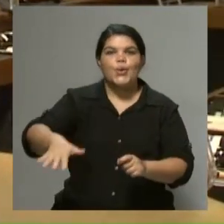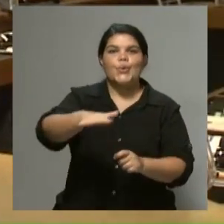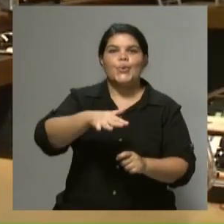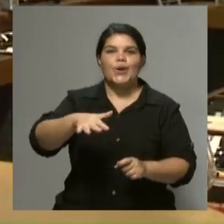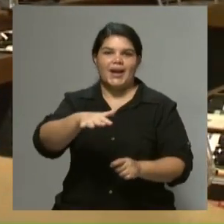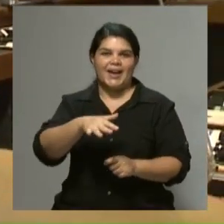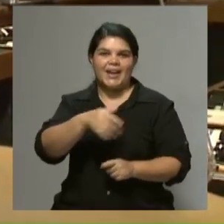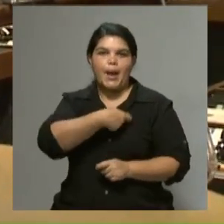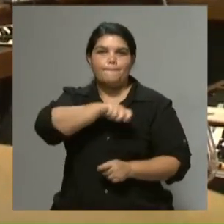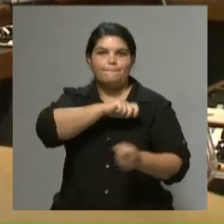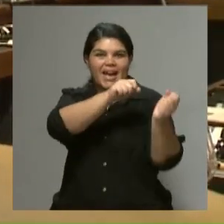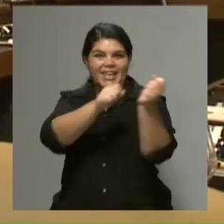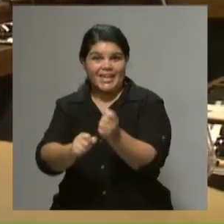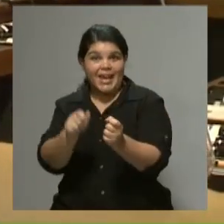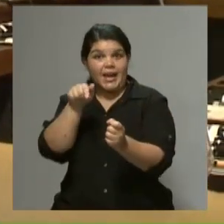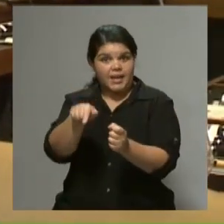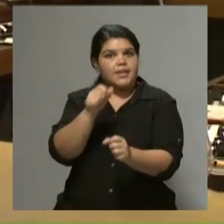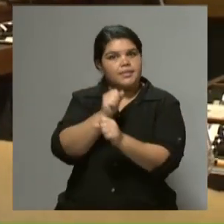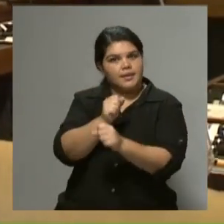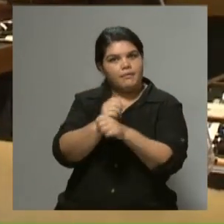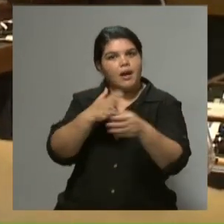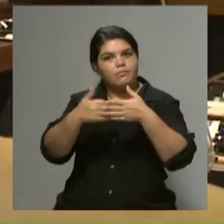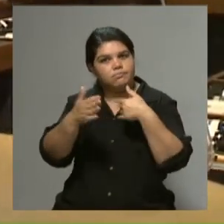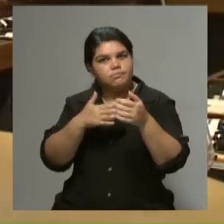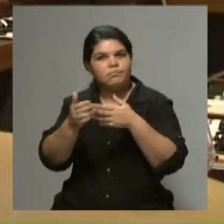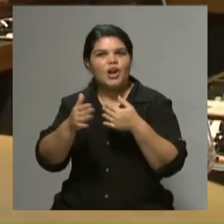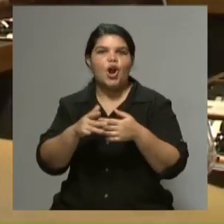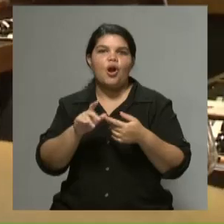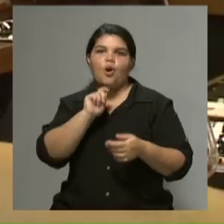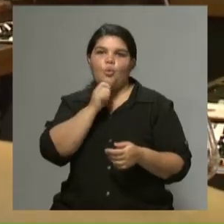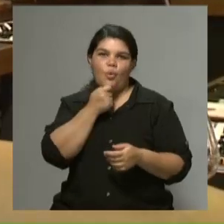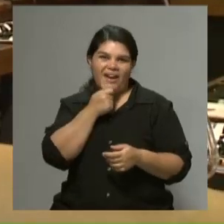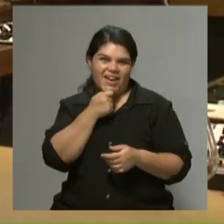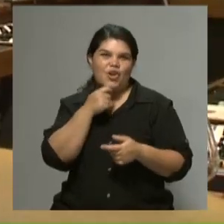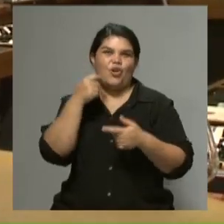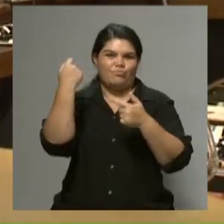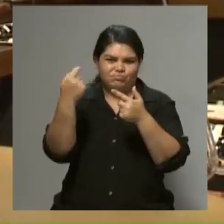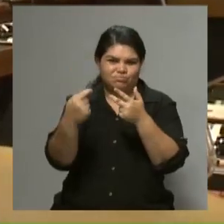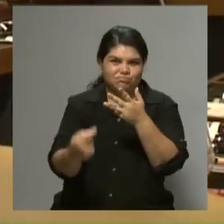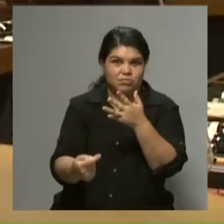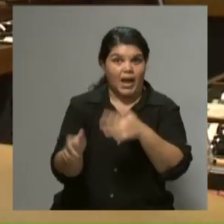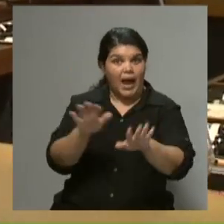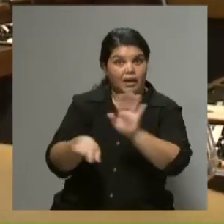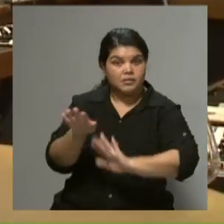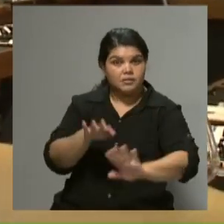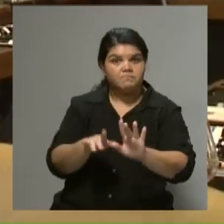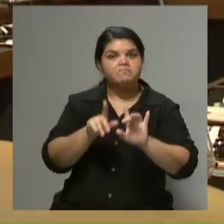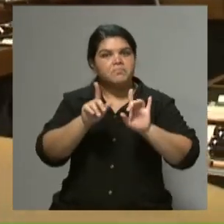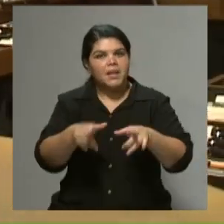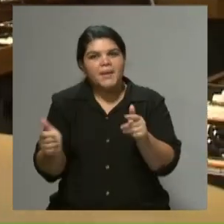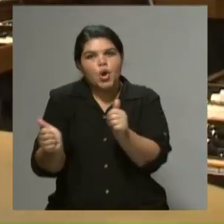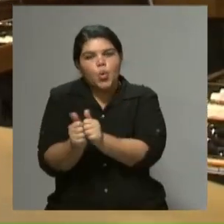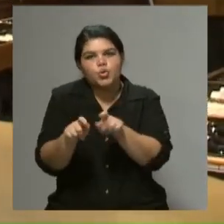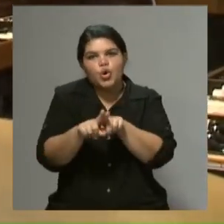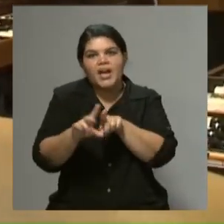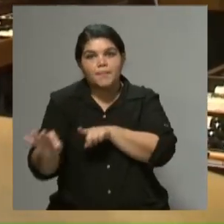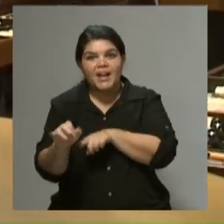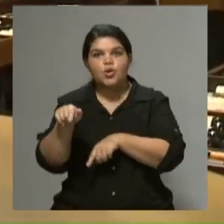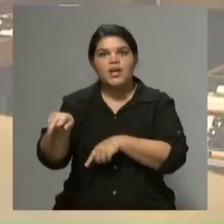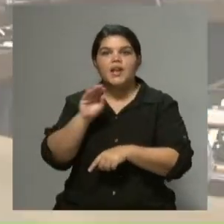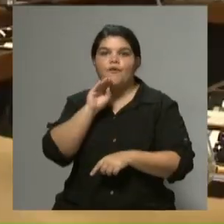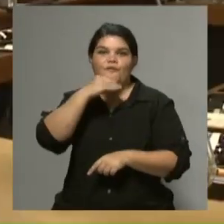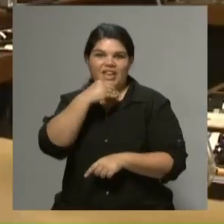España y ahí empecé a hacer cositas de cuero y demás, que bueno, después con mi hermano, que le estaba relacionado con el vino, armamos este